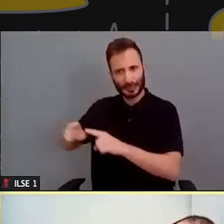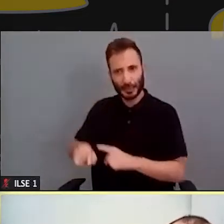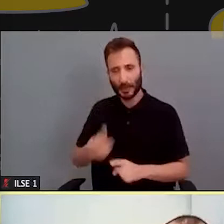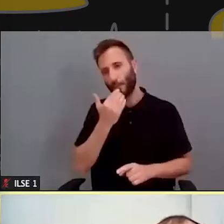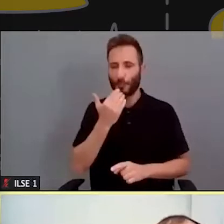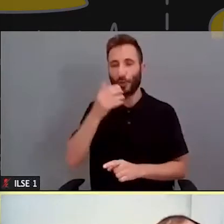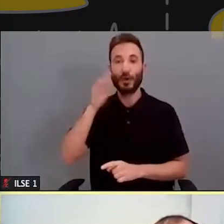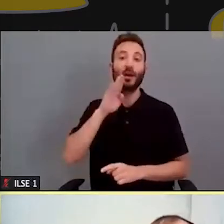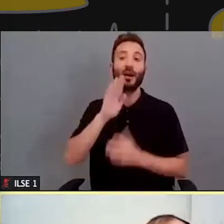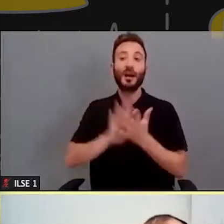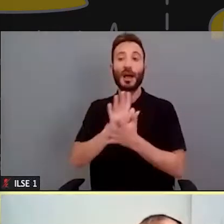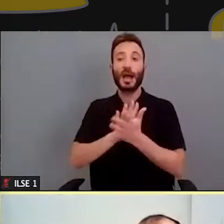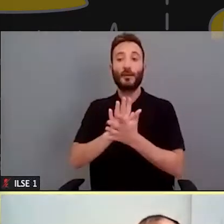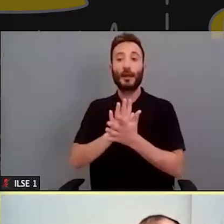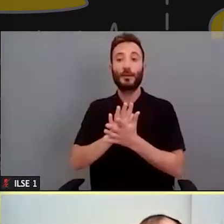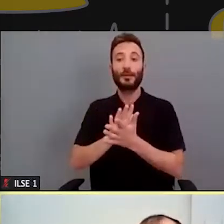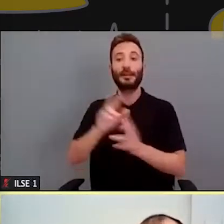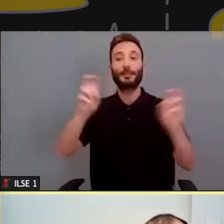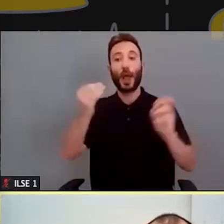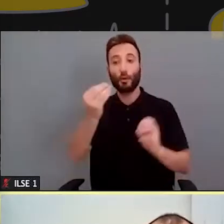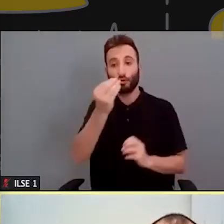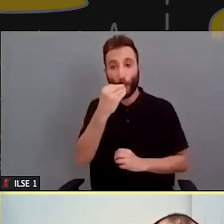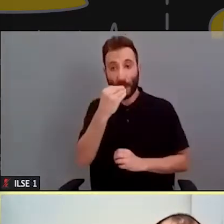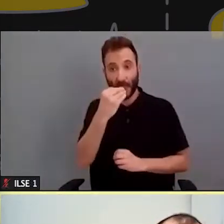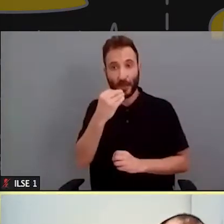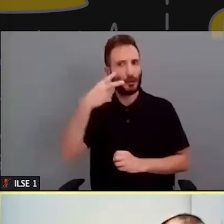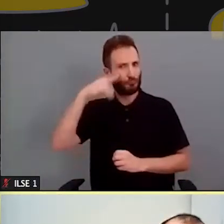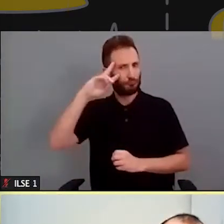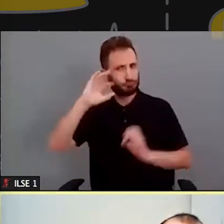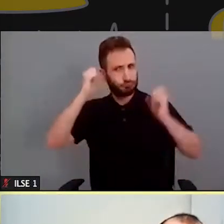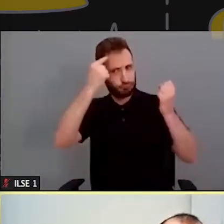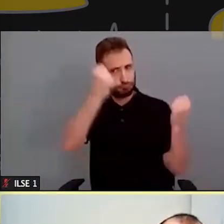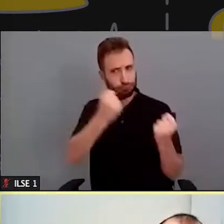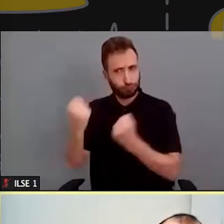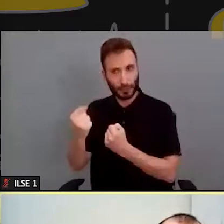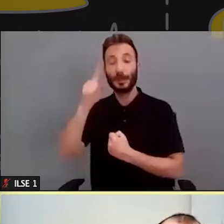como antes habíamos dicho, por ejemplo, de la gastronomía, también trabajamos con especialistas